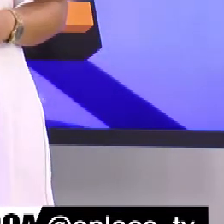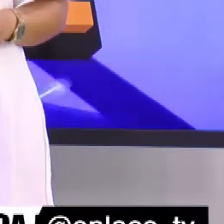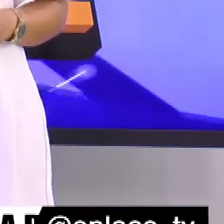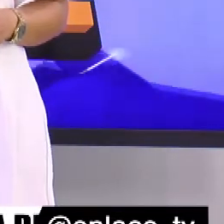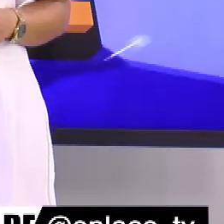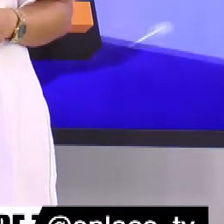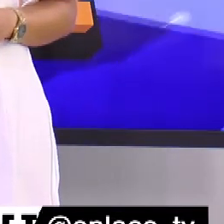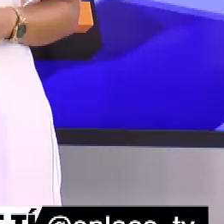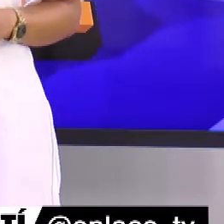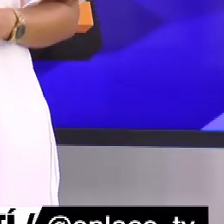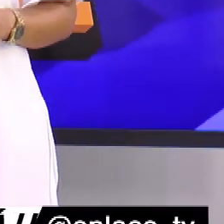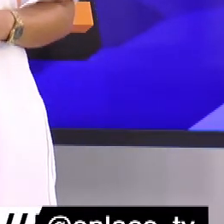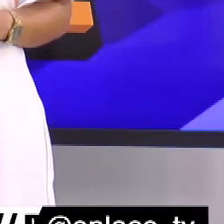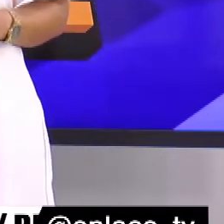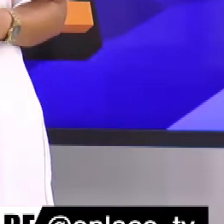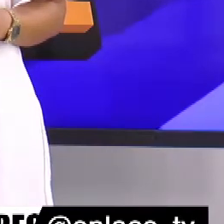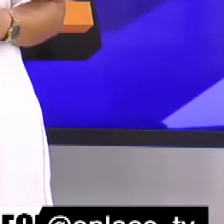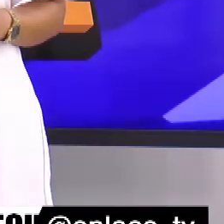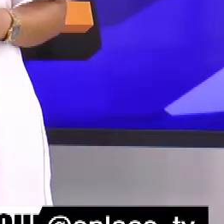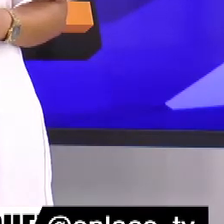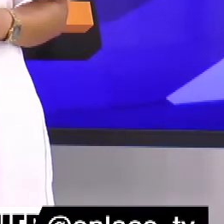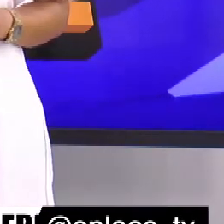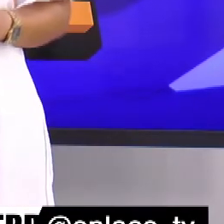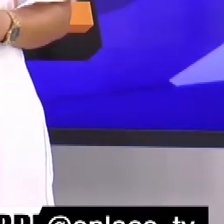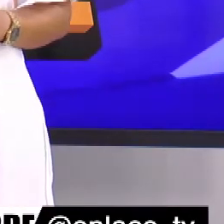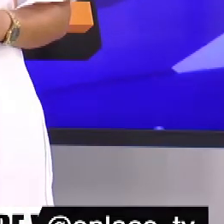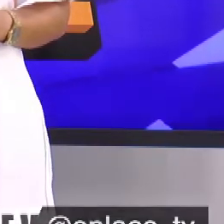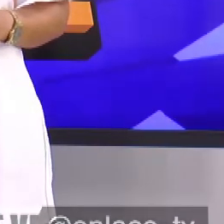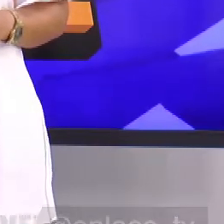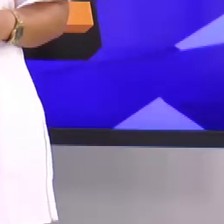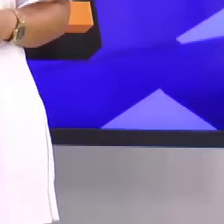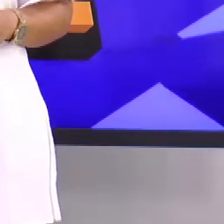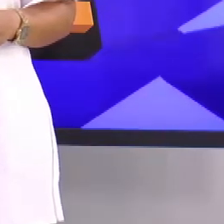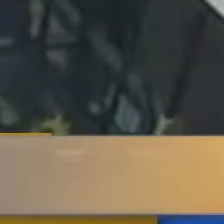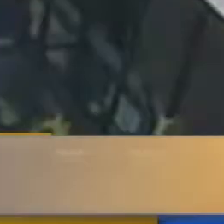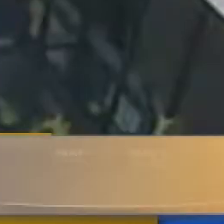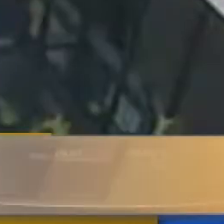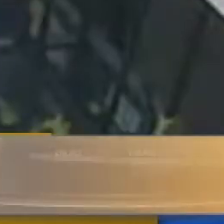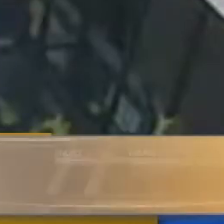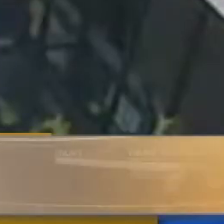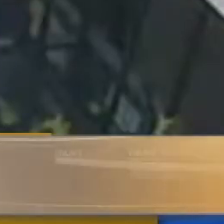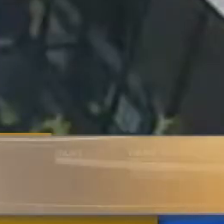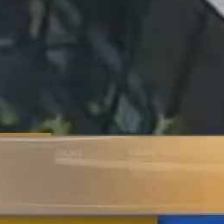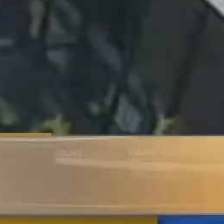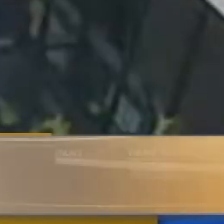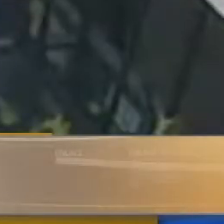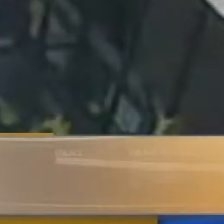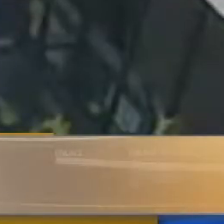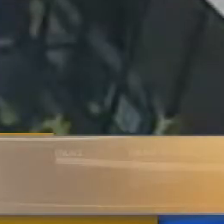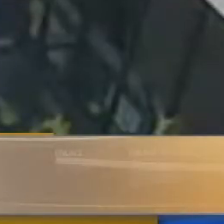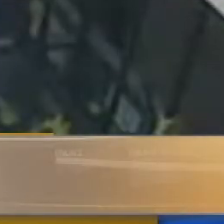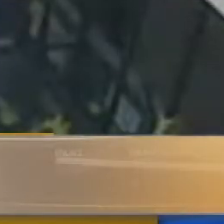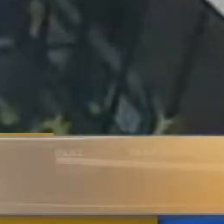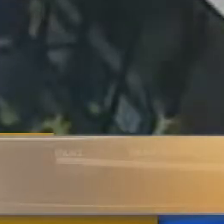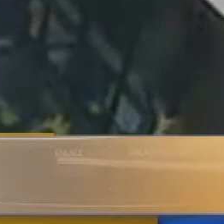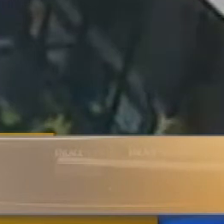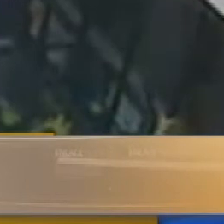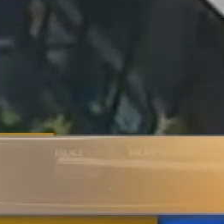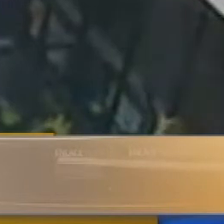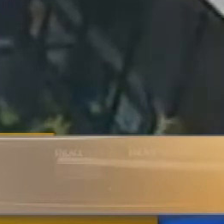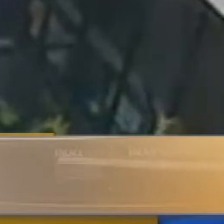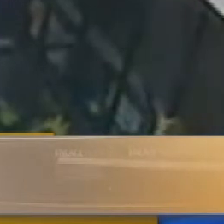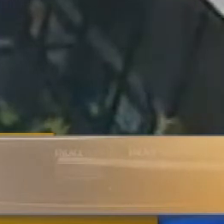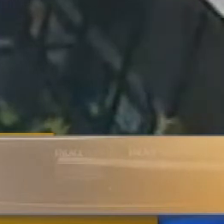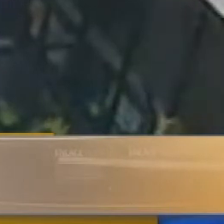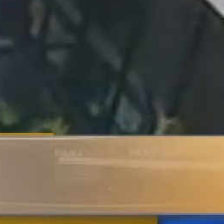noticias de su interés aquí en el noticiero que usted quiere ver. Bienvenidos. En cámara de video quedó registrada la forma como delincuentes